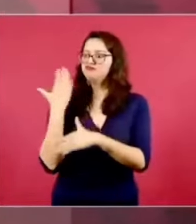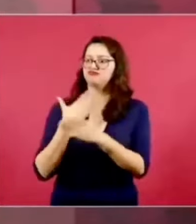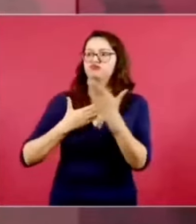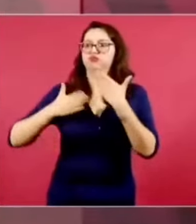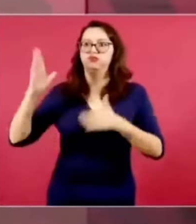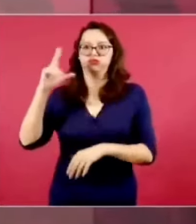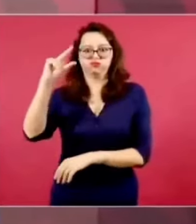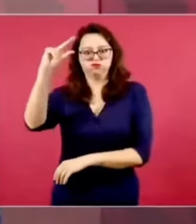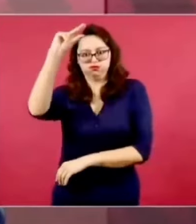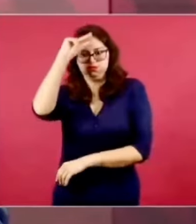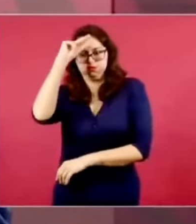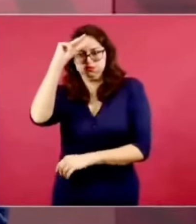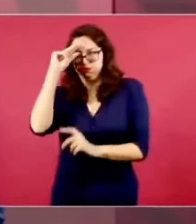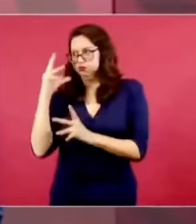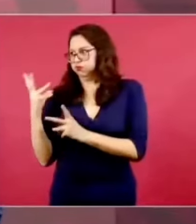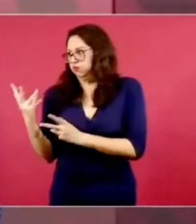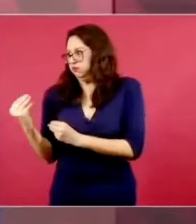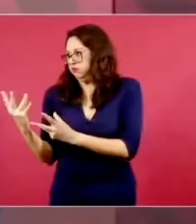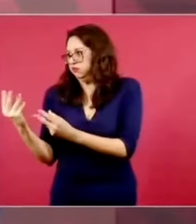grandes